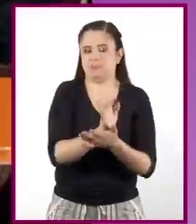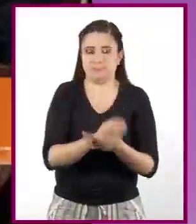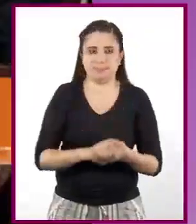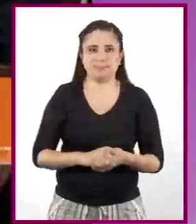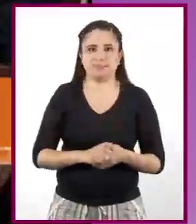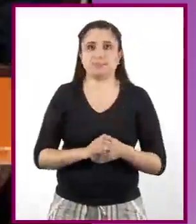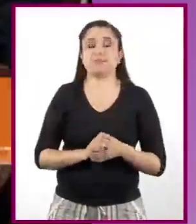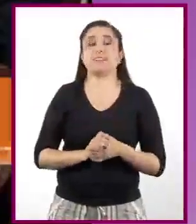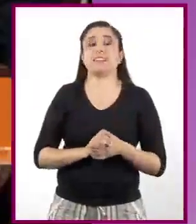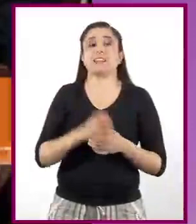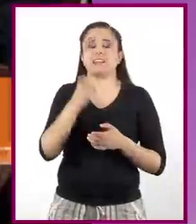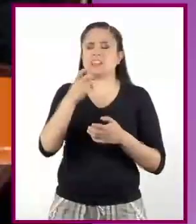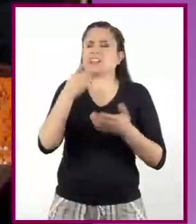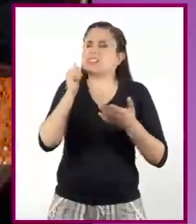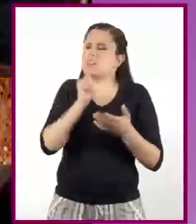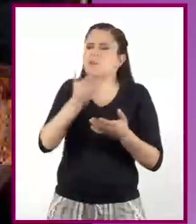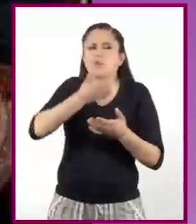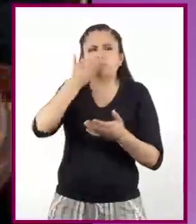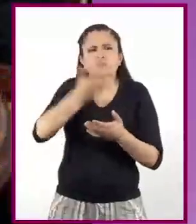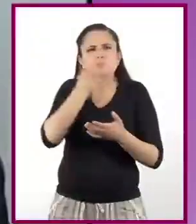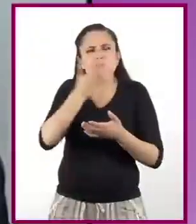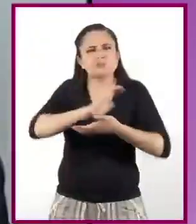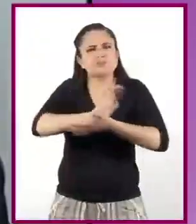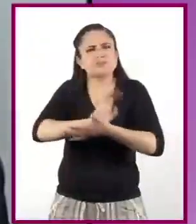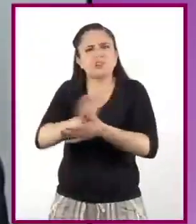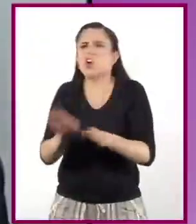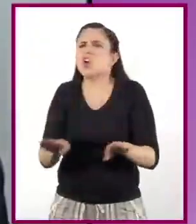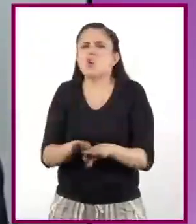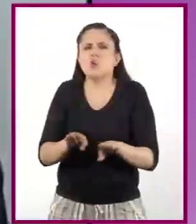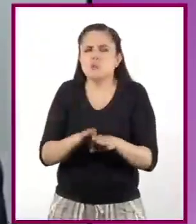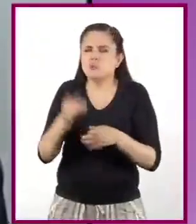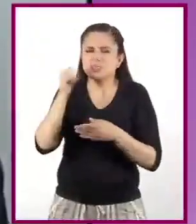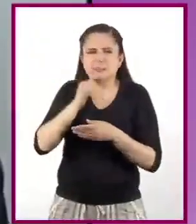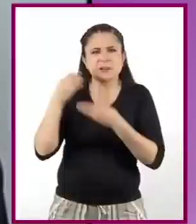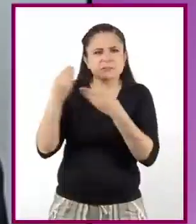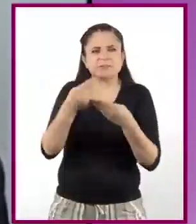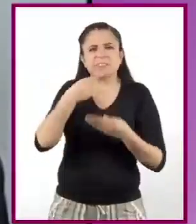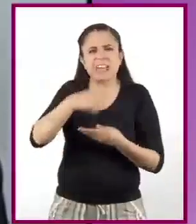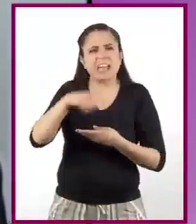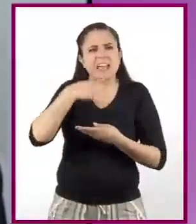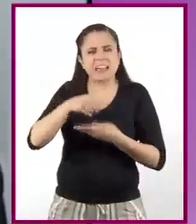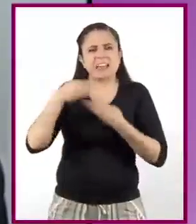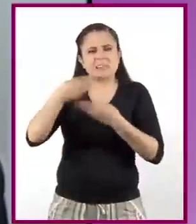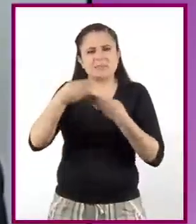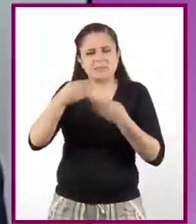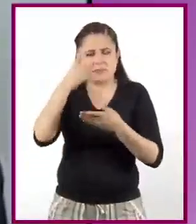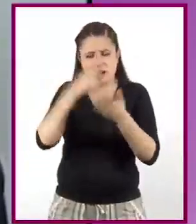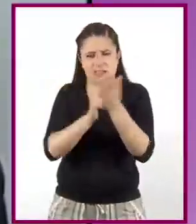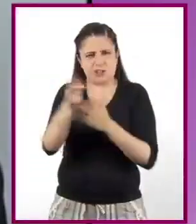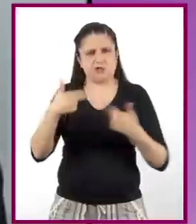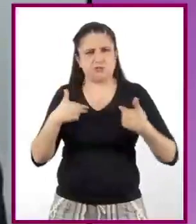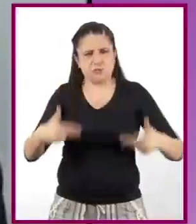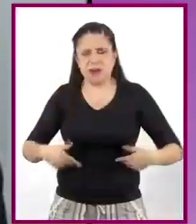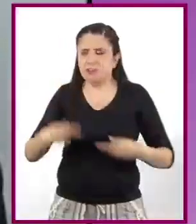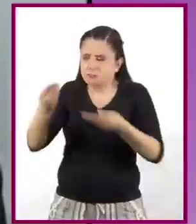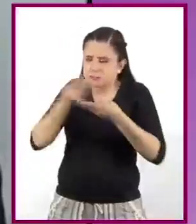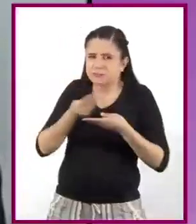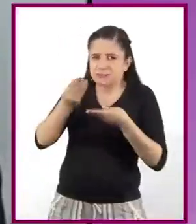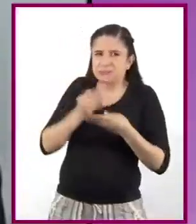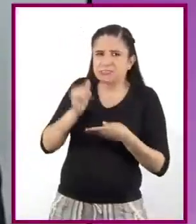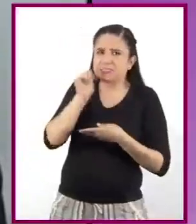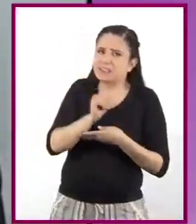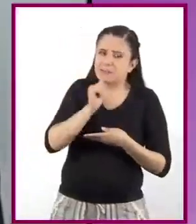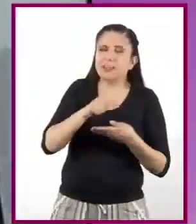frecuentes en la violación de derechos? Los casos más frecuentes que recibimos de quejas por violaciones a los derechos humanos se